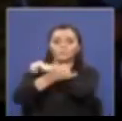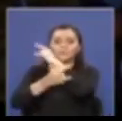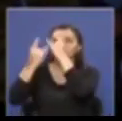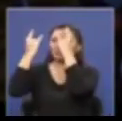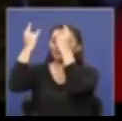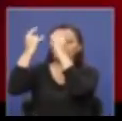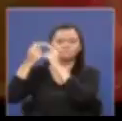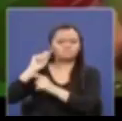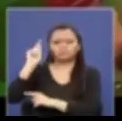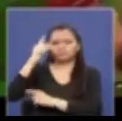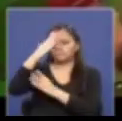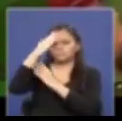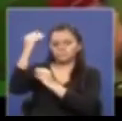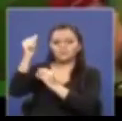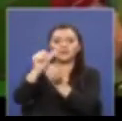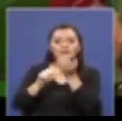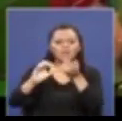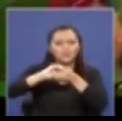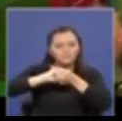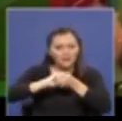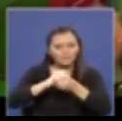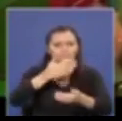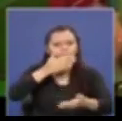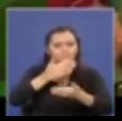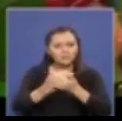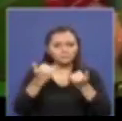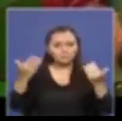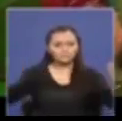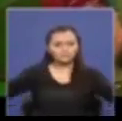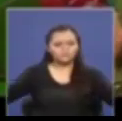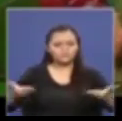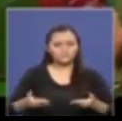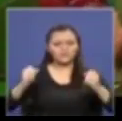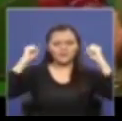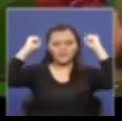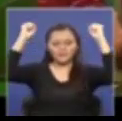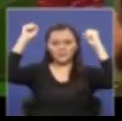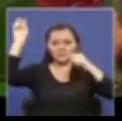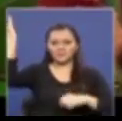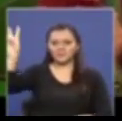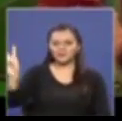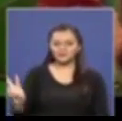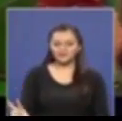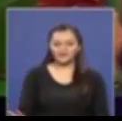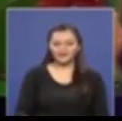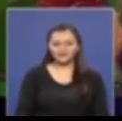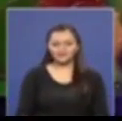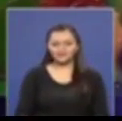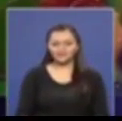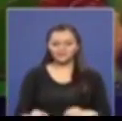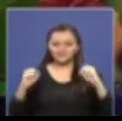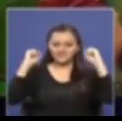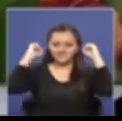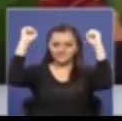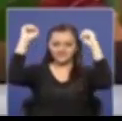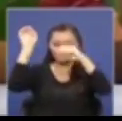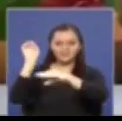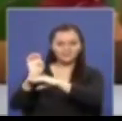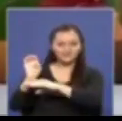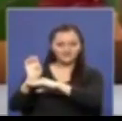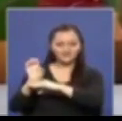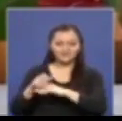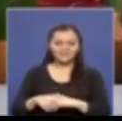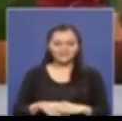hermanos, muchas gracias por su presencia. Para terminar, yo quiero decir, ¡que viva Venezuela! ¡Que viva